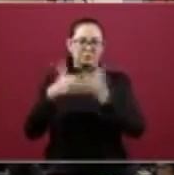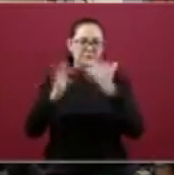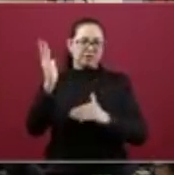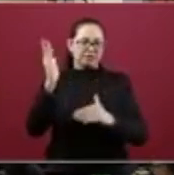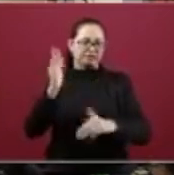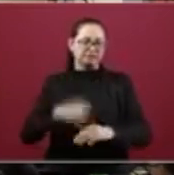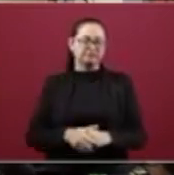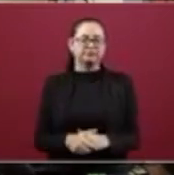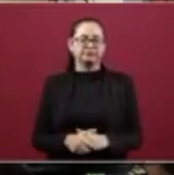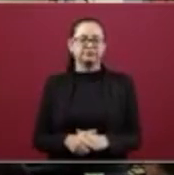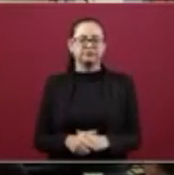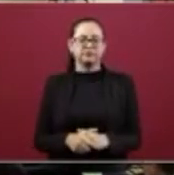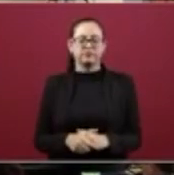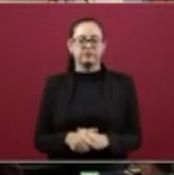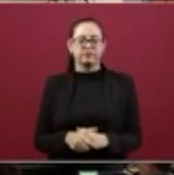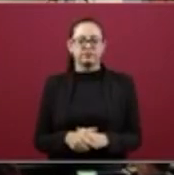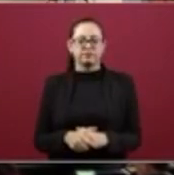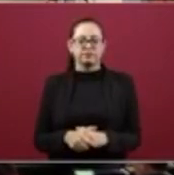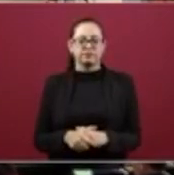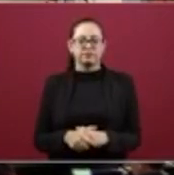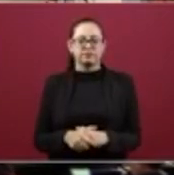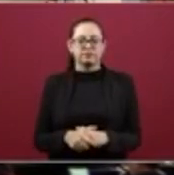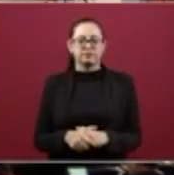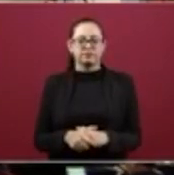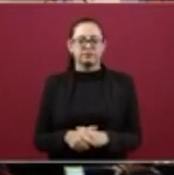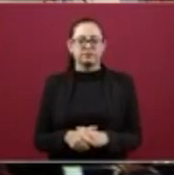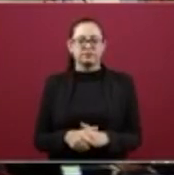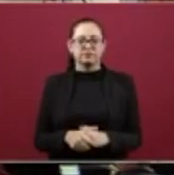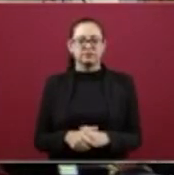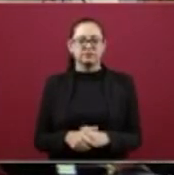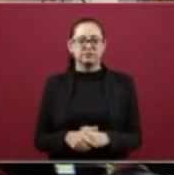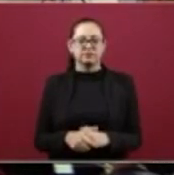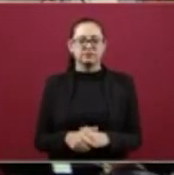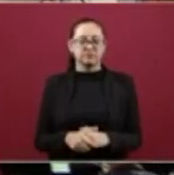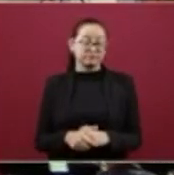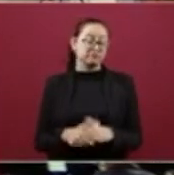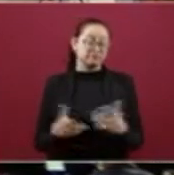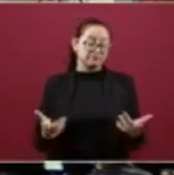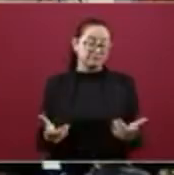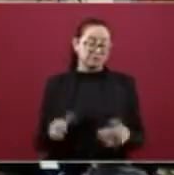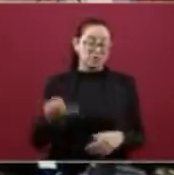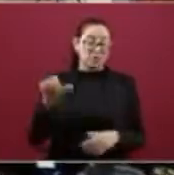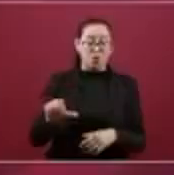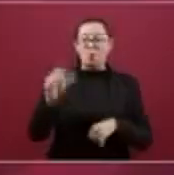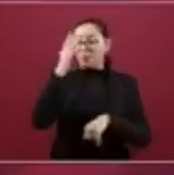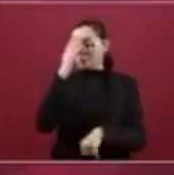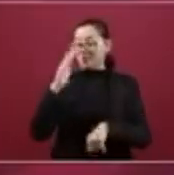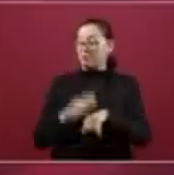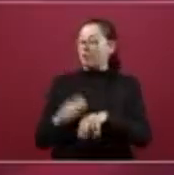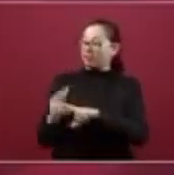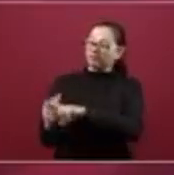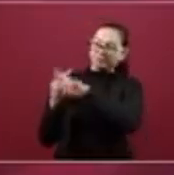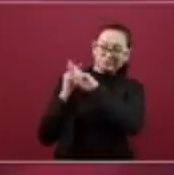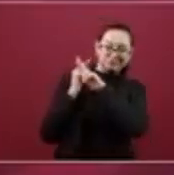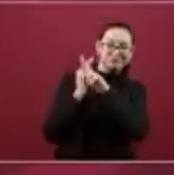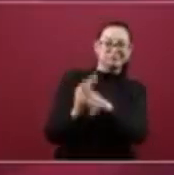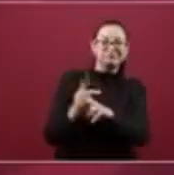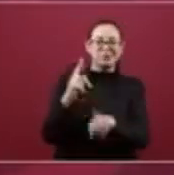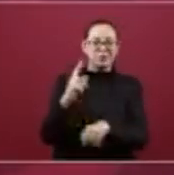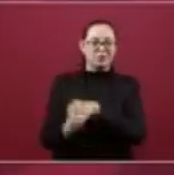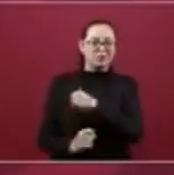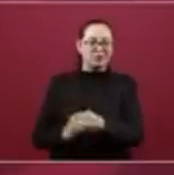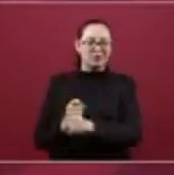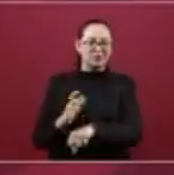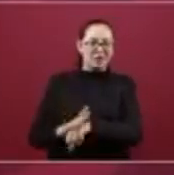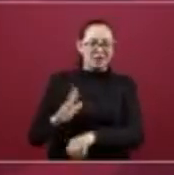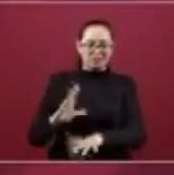Entonces, hoy se conmemora un aniversario más de esa decisión histórica